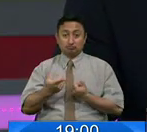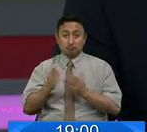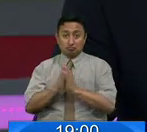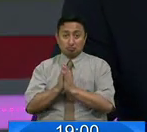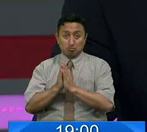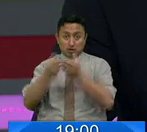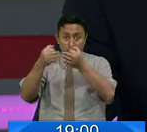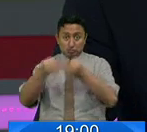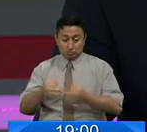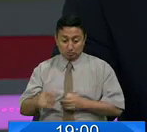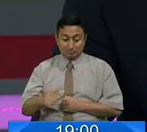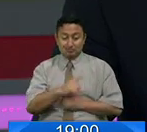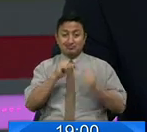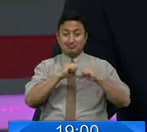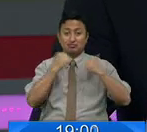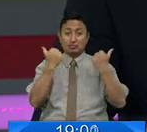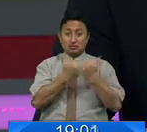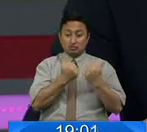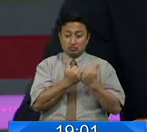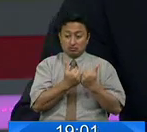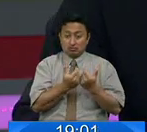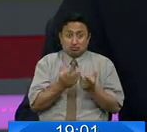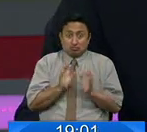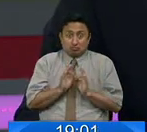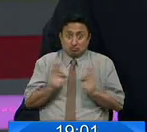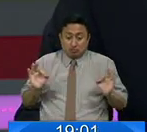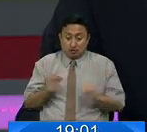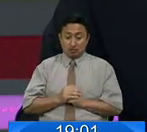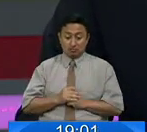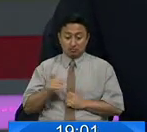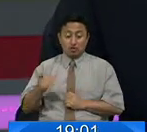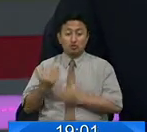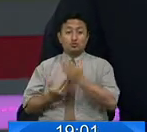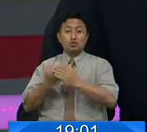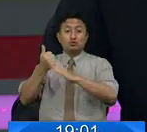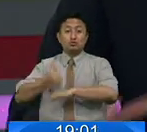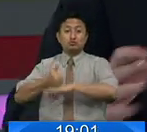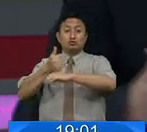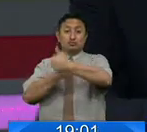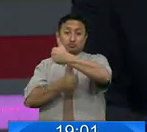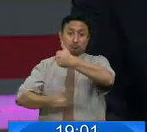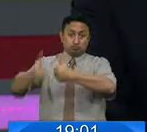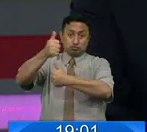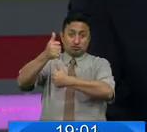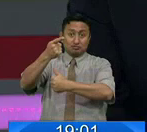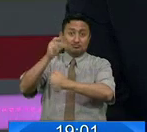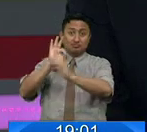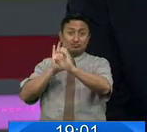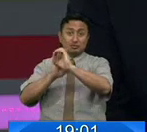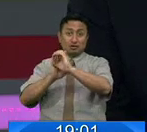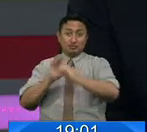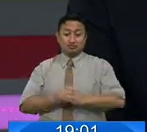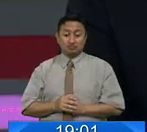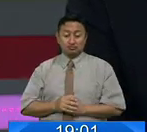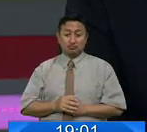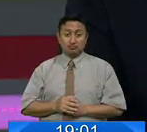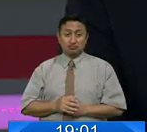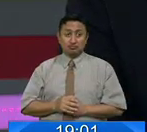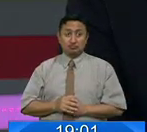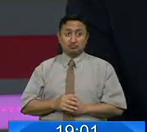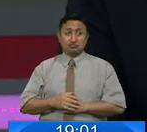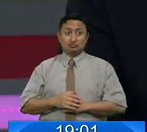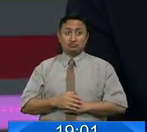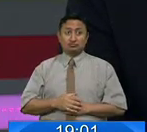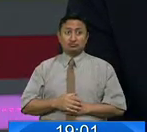solicitud oficial por parte de la asamblea nacional para posesionar a quienes quedarán de suplentes de los pres para que se los principales como